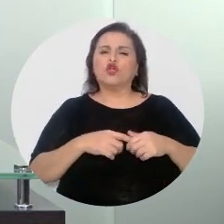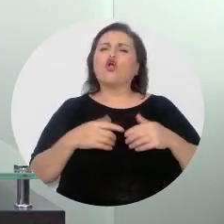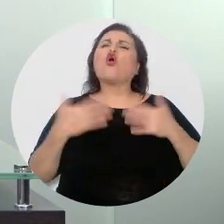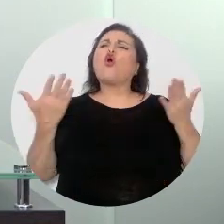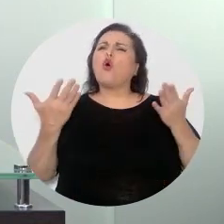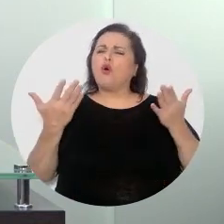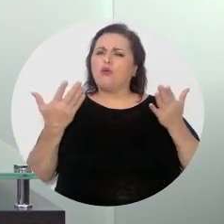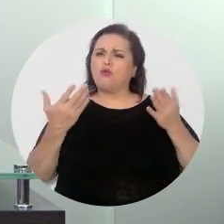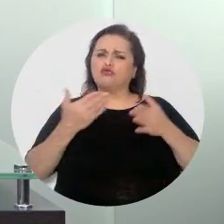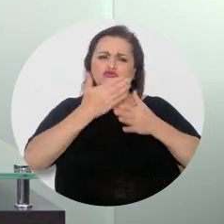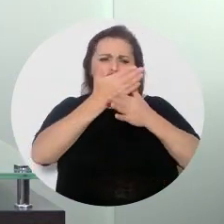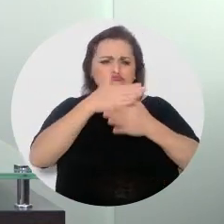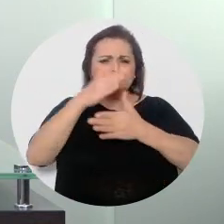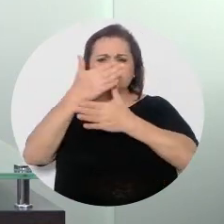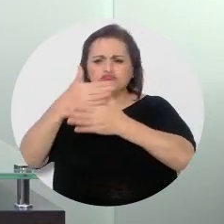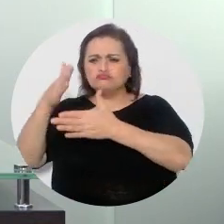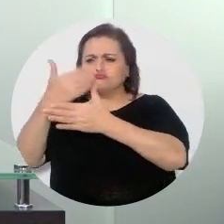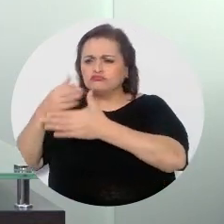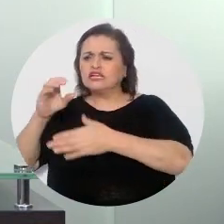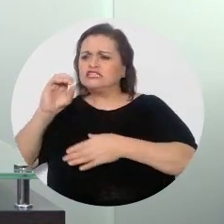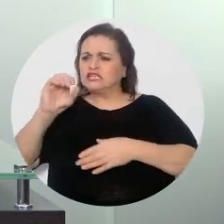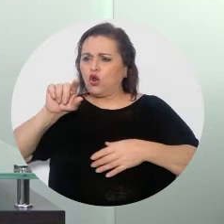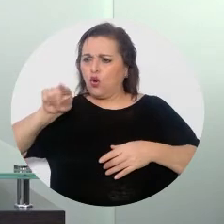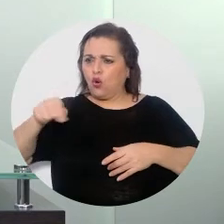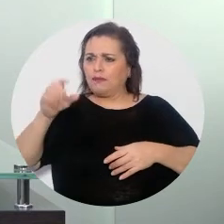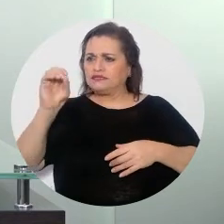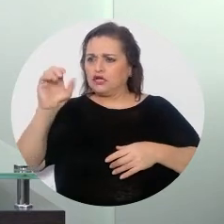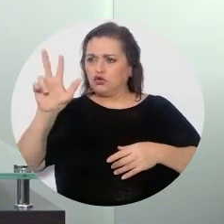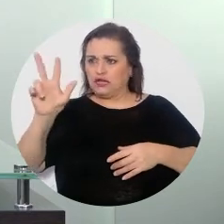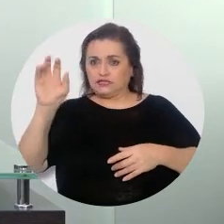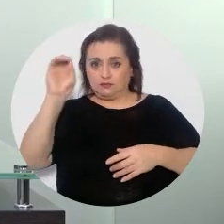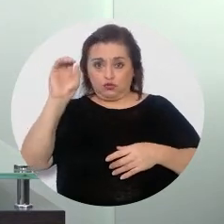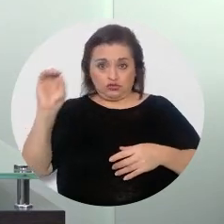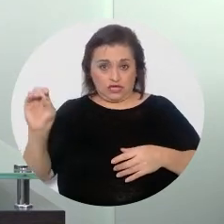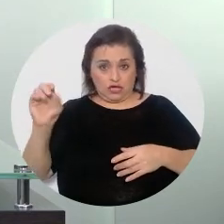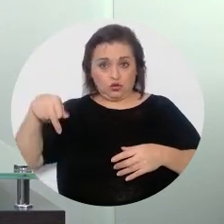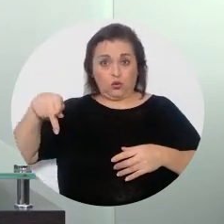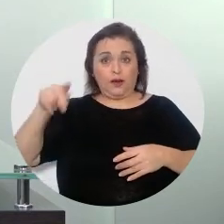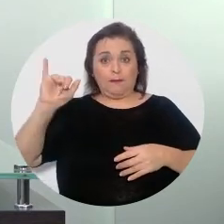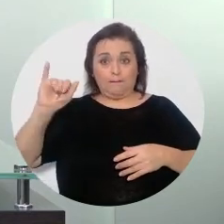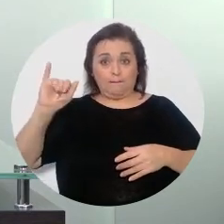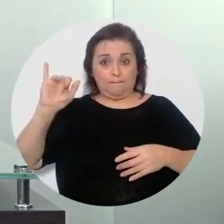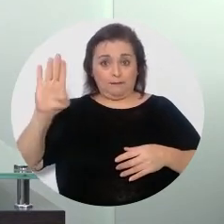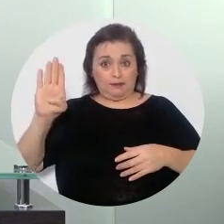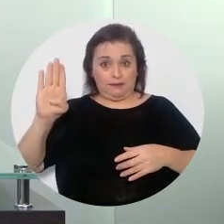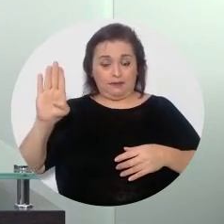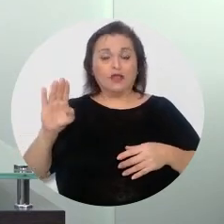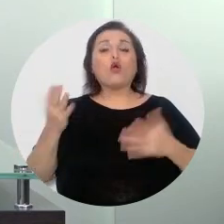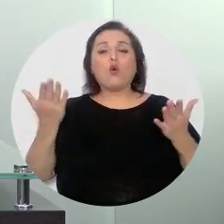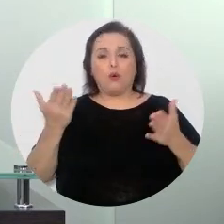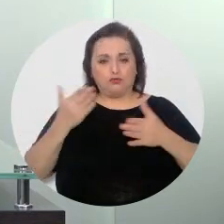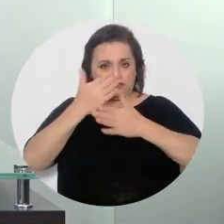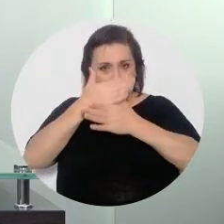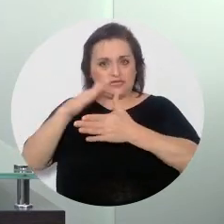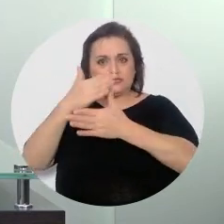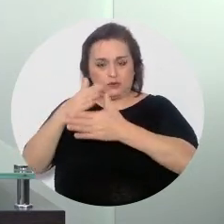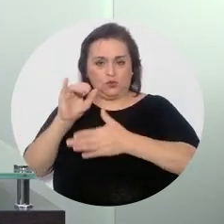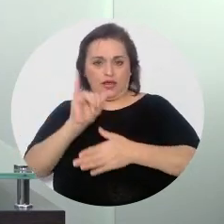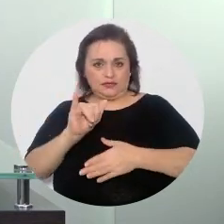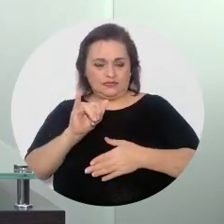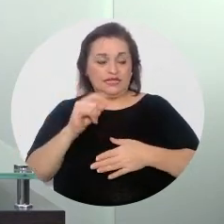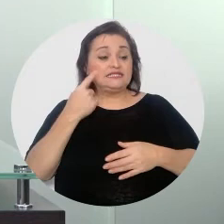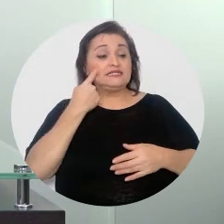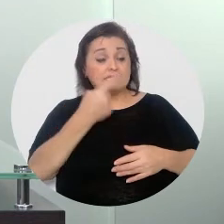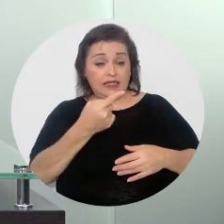¿Cómo se distribuye ese 0,03% del PIB? Se distribuye de la